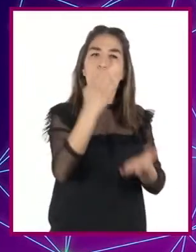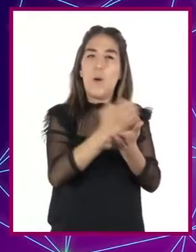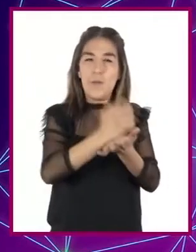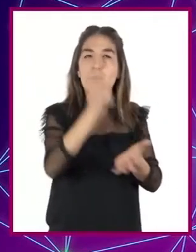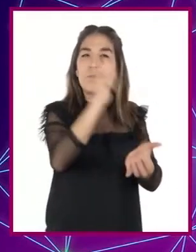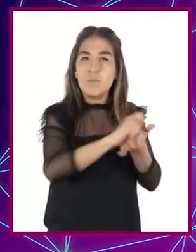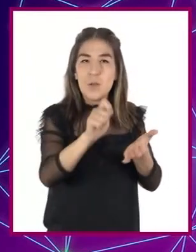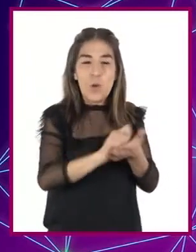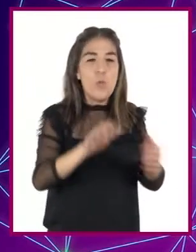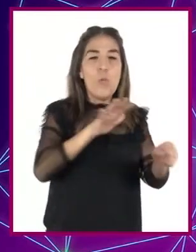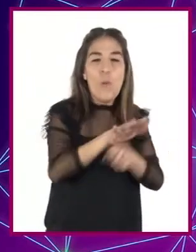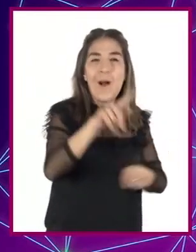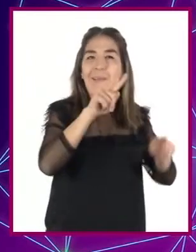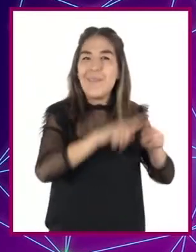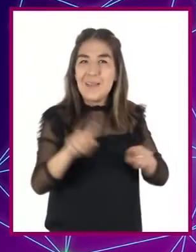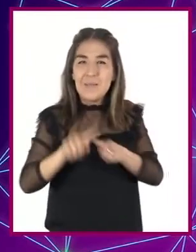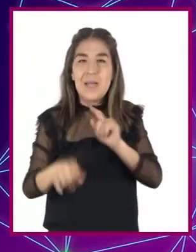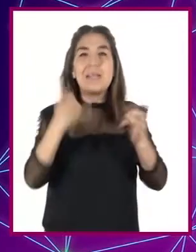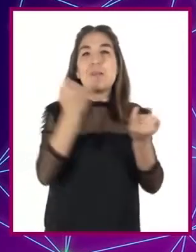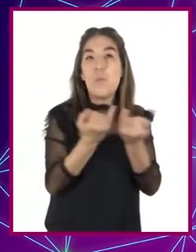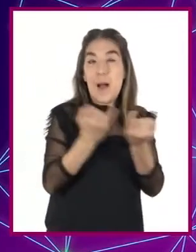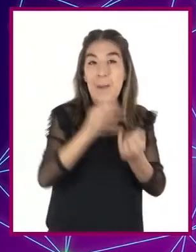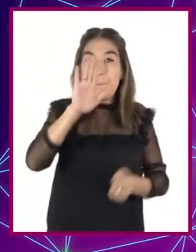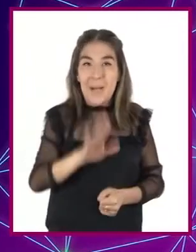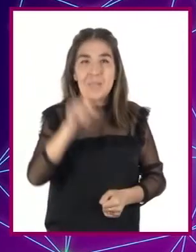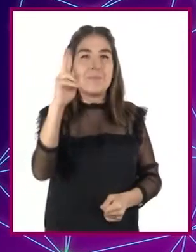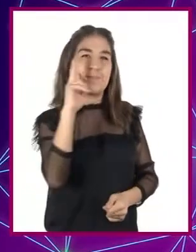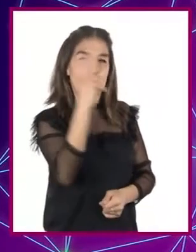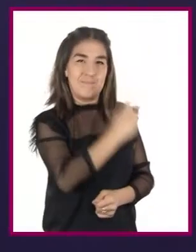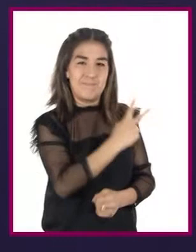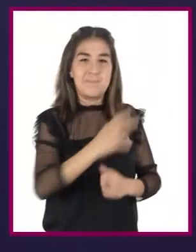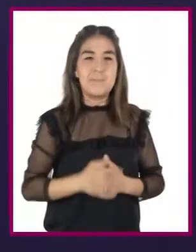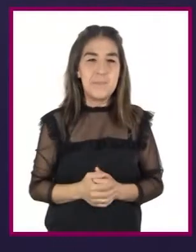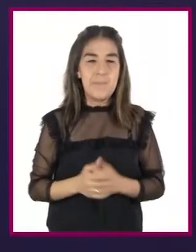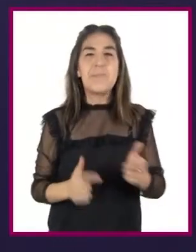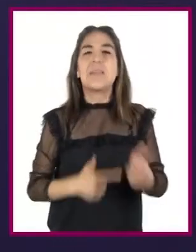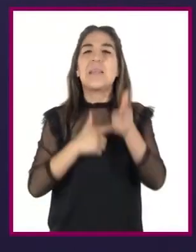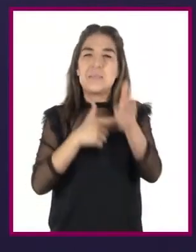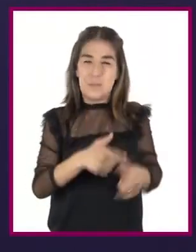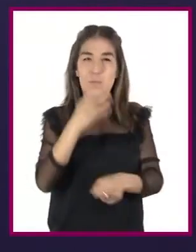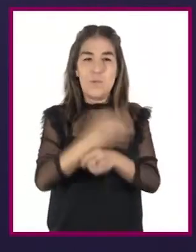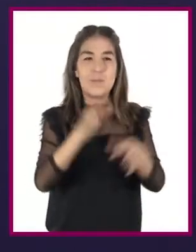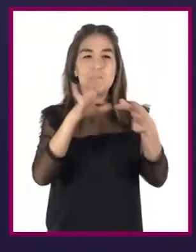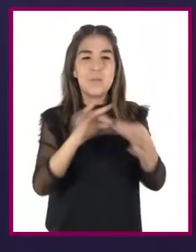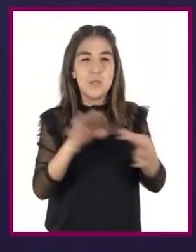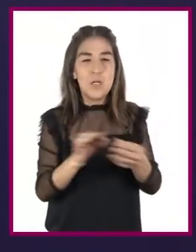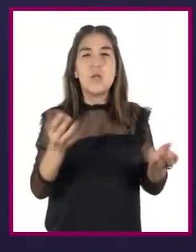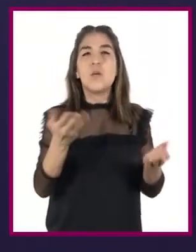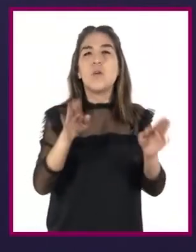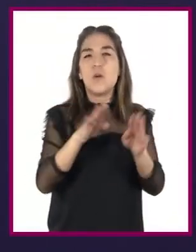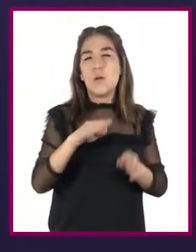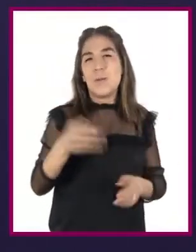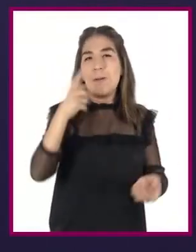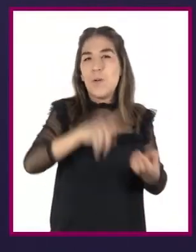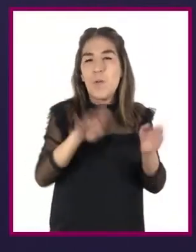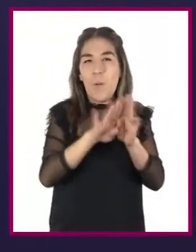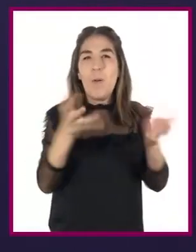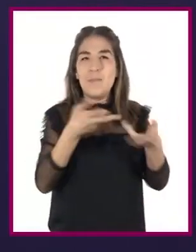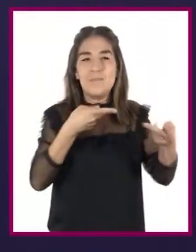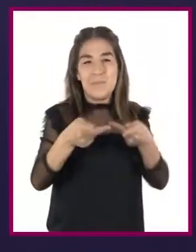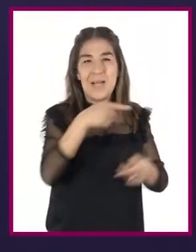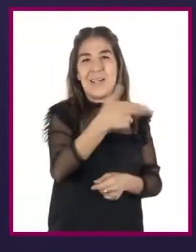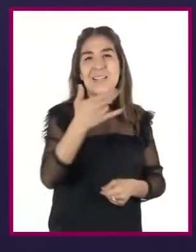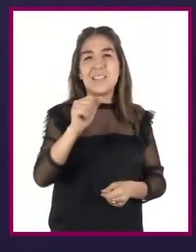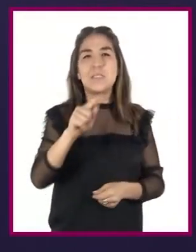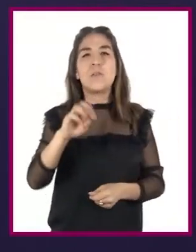cuaderno las diferencias y las semejanzas que observan. Sigamos adelante con la construcción de los histogramas, así como